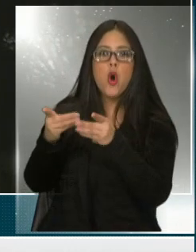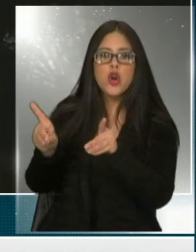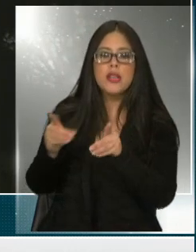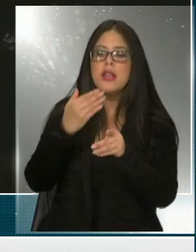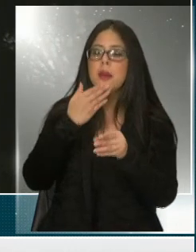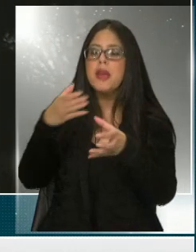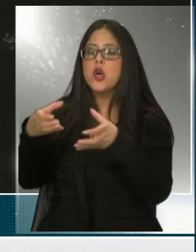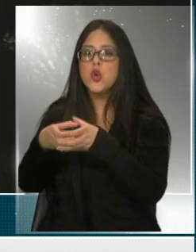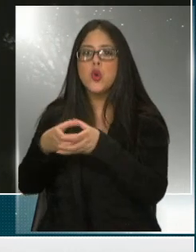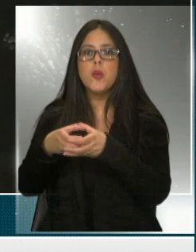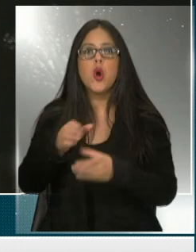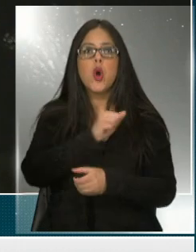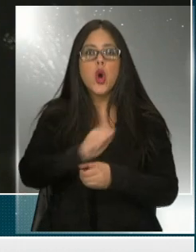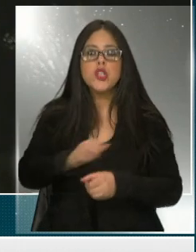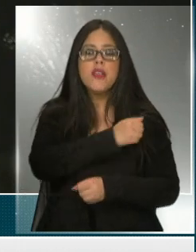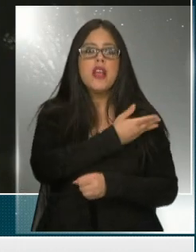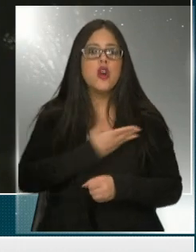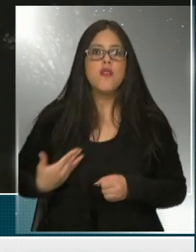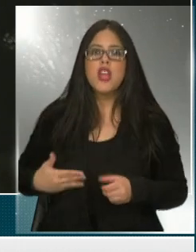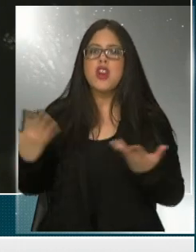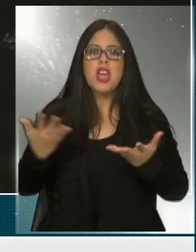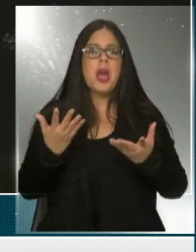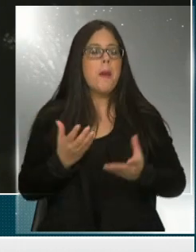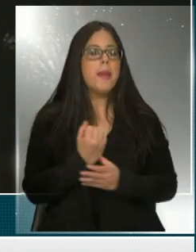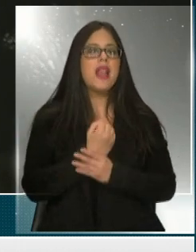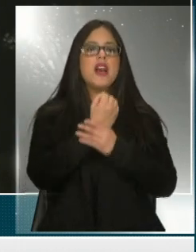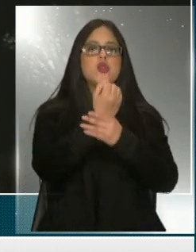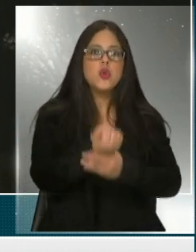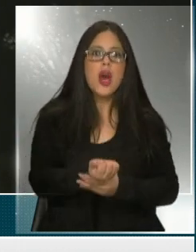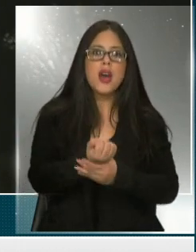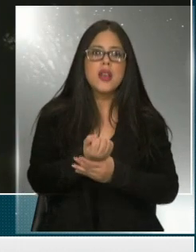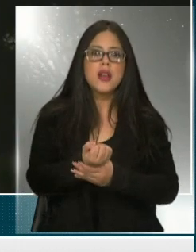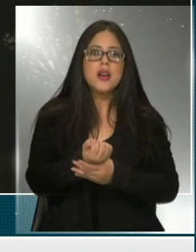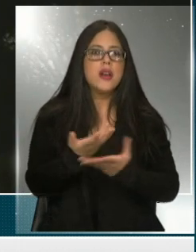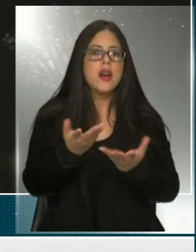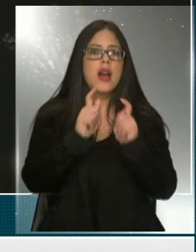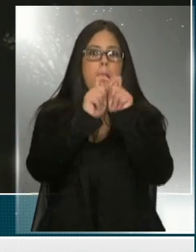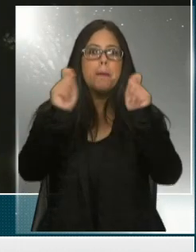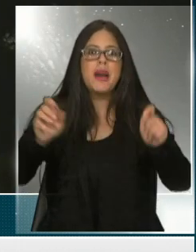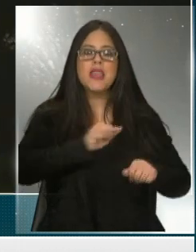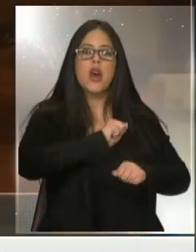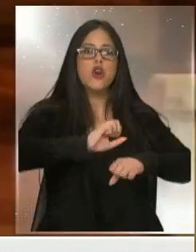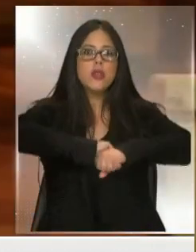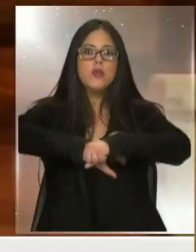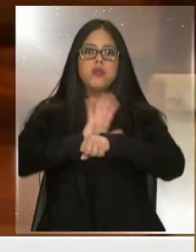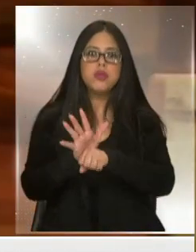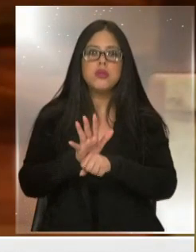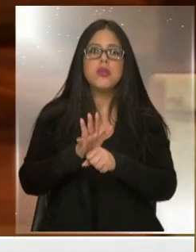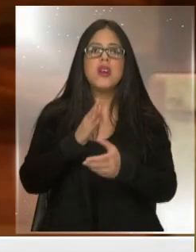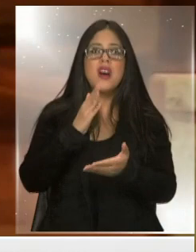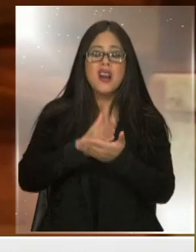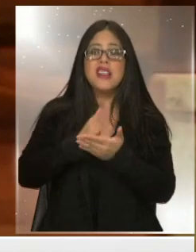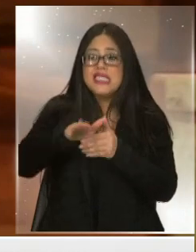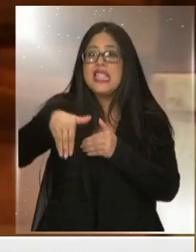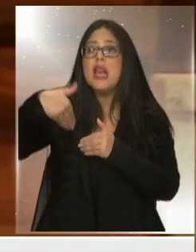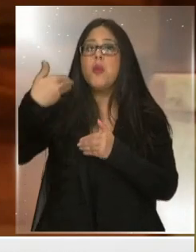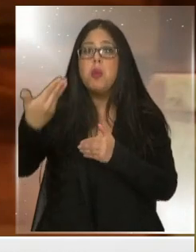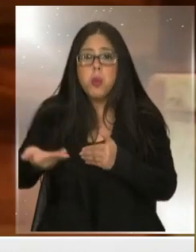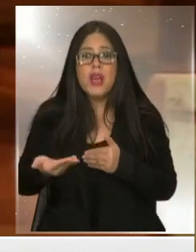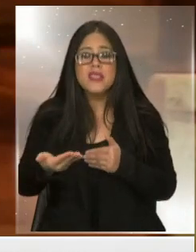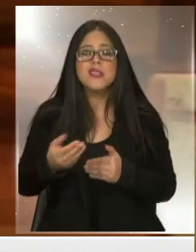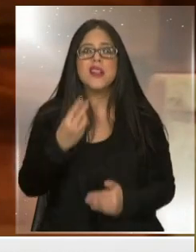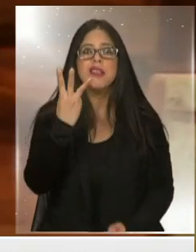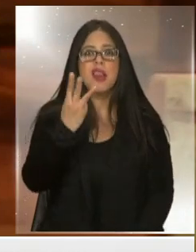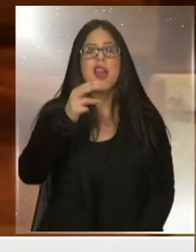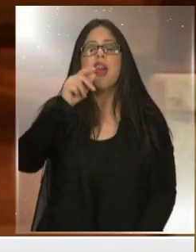ayuda económica respecto a la pandemia del COVID-19, hasta por lo menos que pasen las elecciones del próximo 3 de